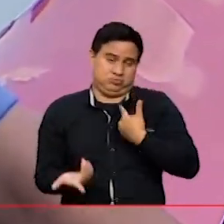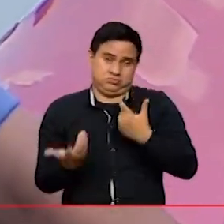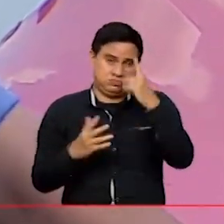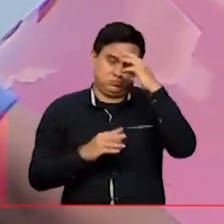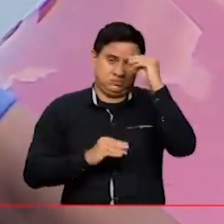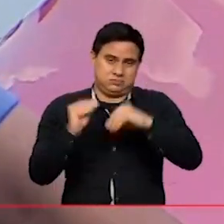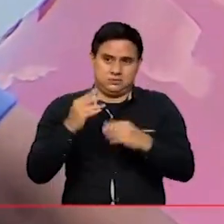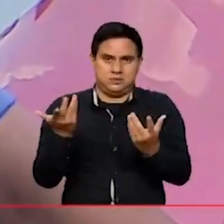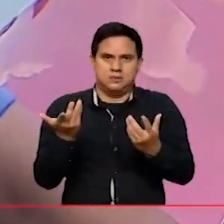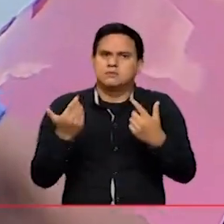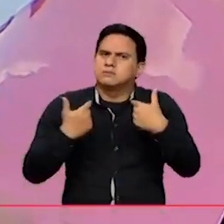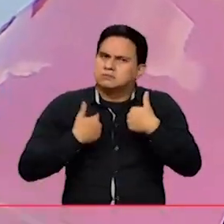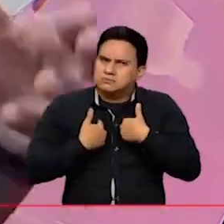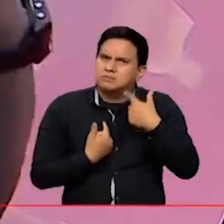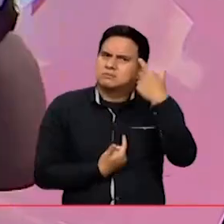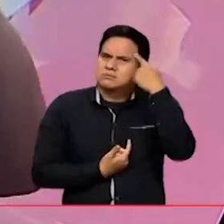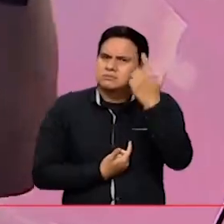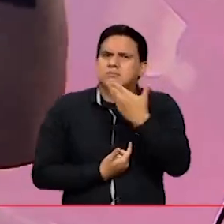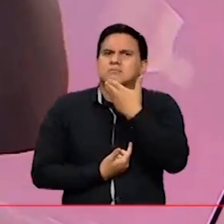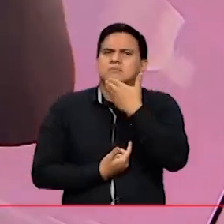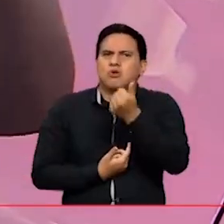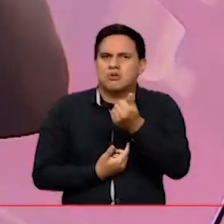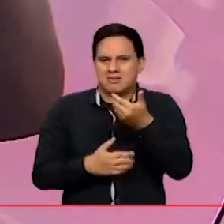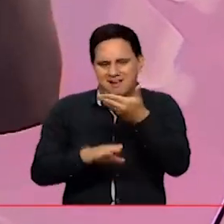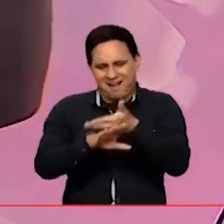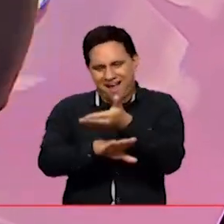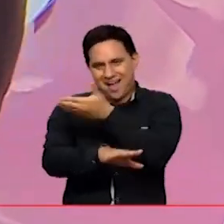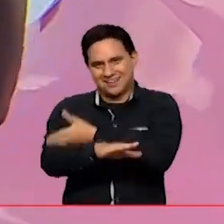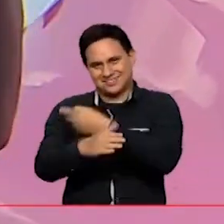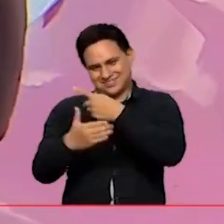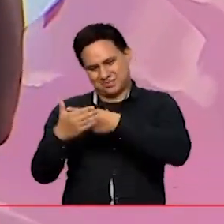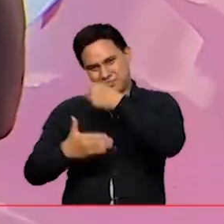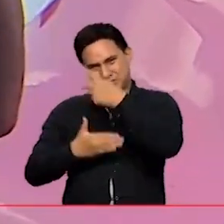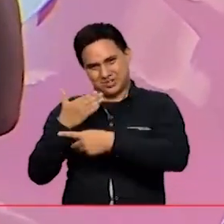no me parece. Antes deberían de cumplir con el proyecto